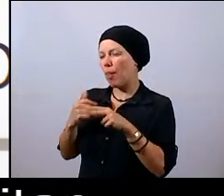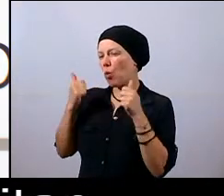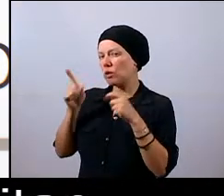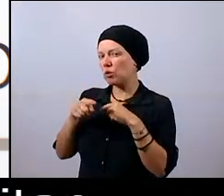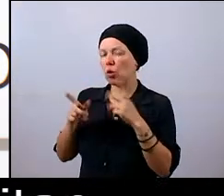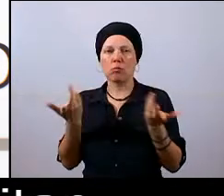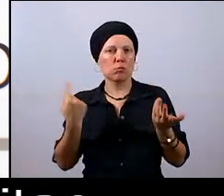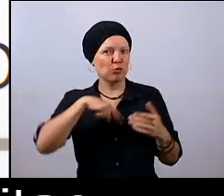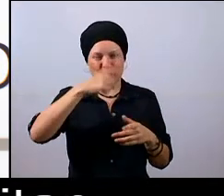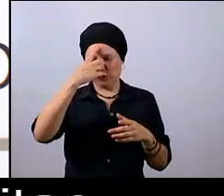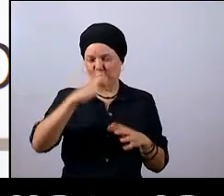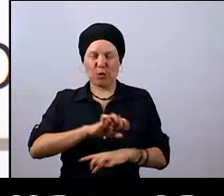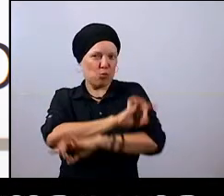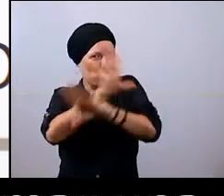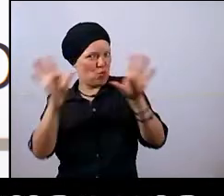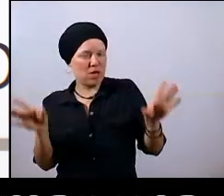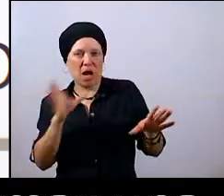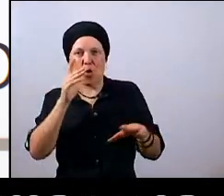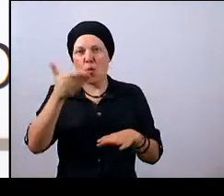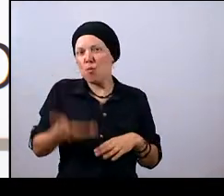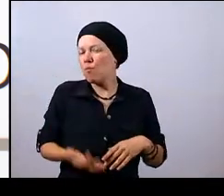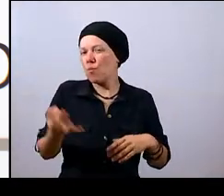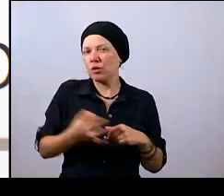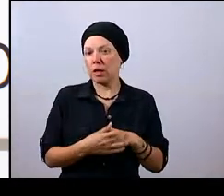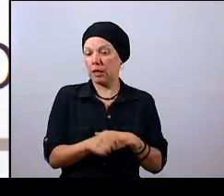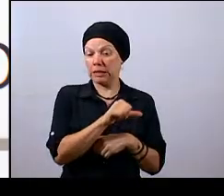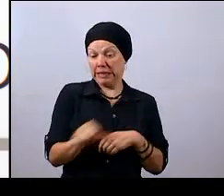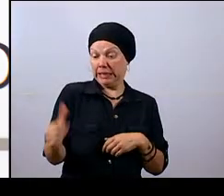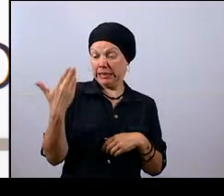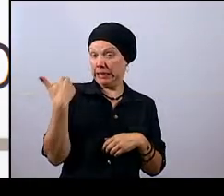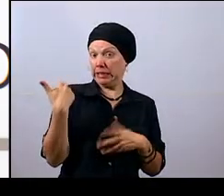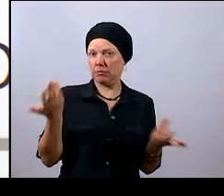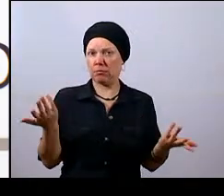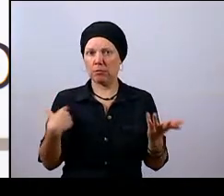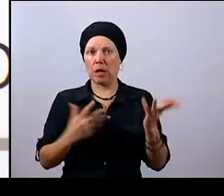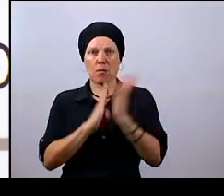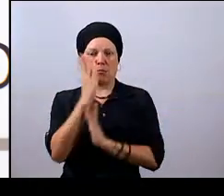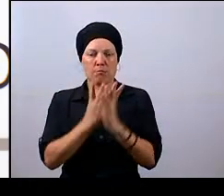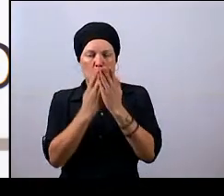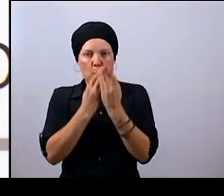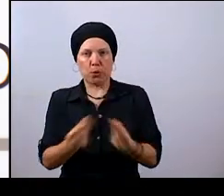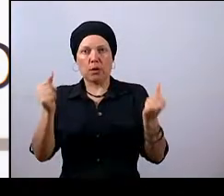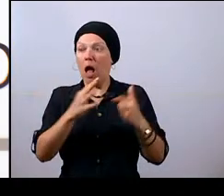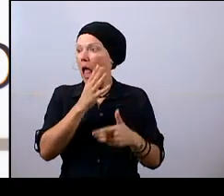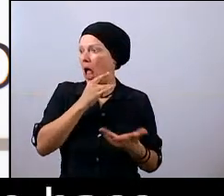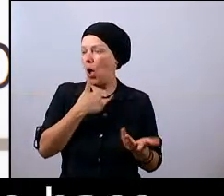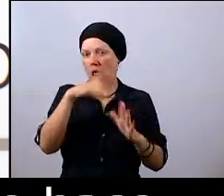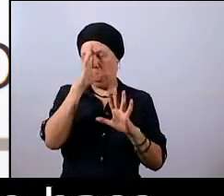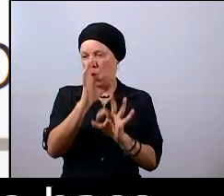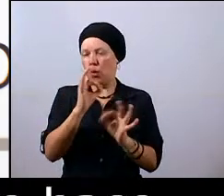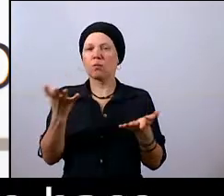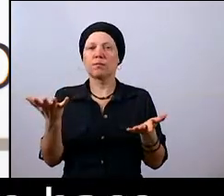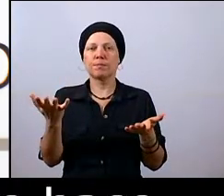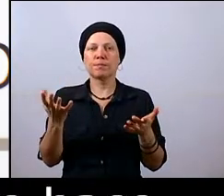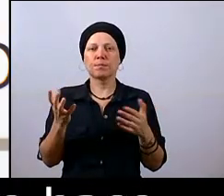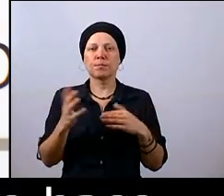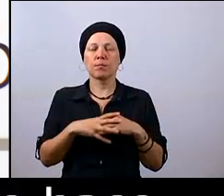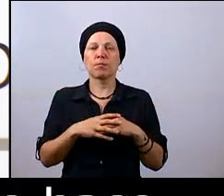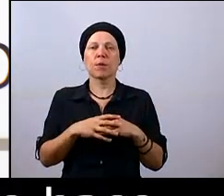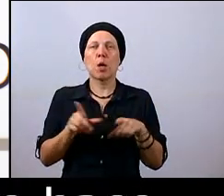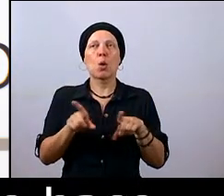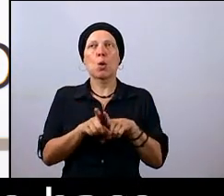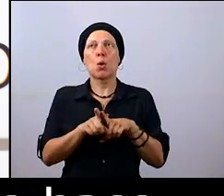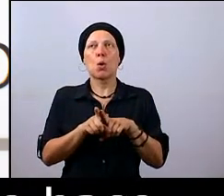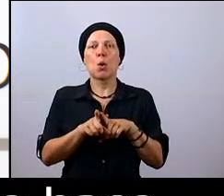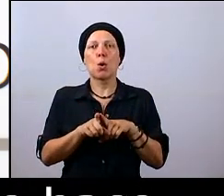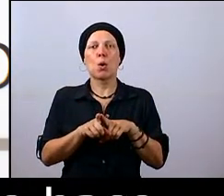hemos sido muy claros con que lo importante hace unas semanas era la extinción y ahora, por supuesto, es la restitución de